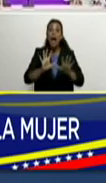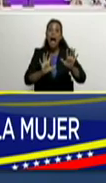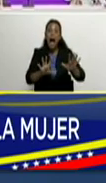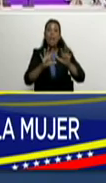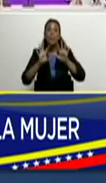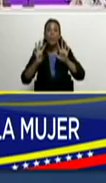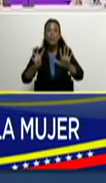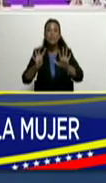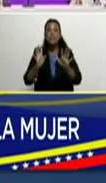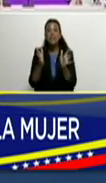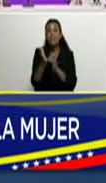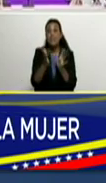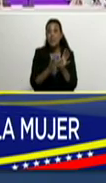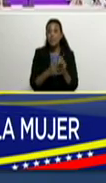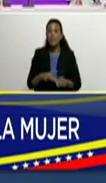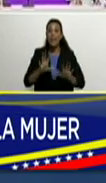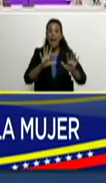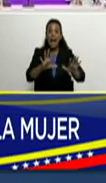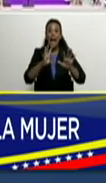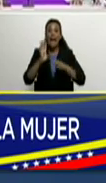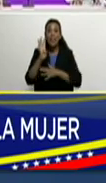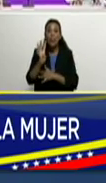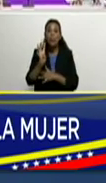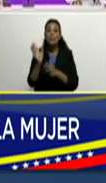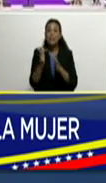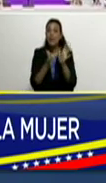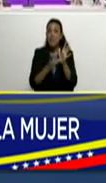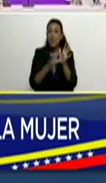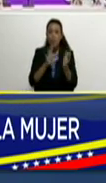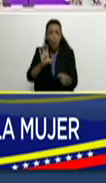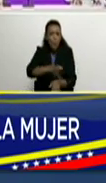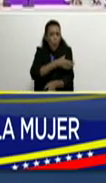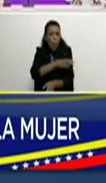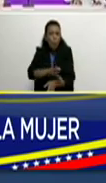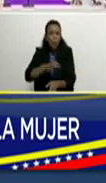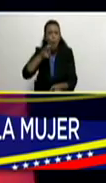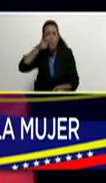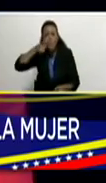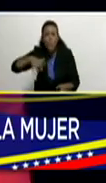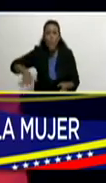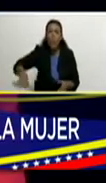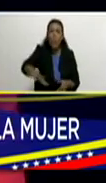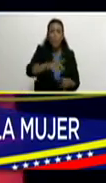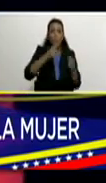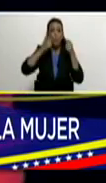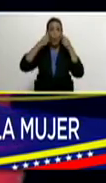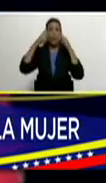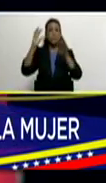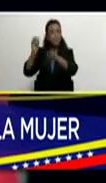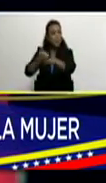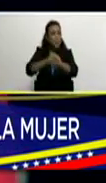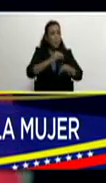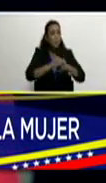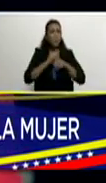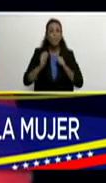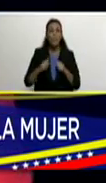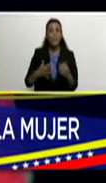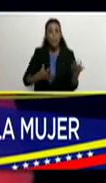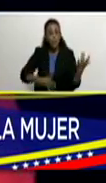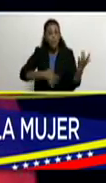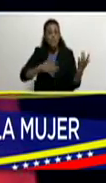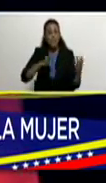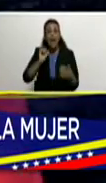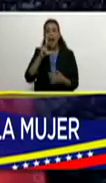año 2013. Y tú fuiste con ese canto, pueblo por pueblo, a despertar a la gente, como decía Ali Primera.